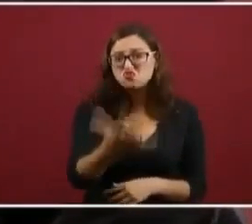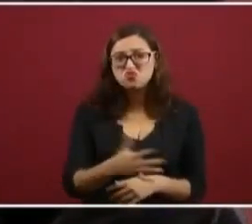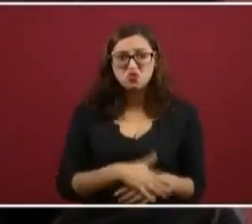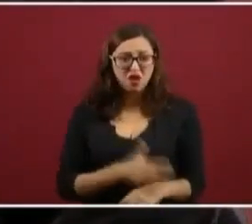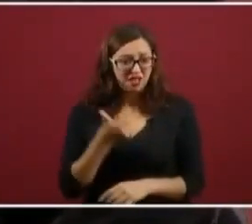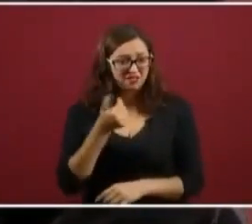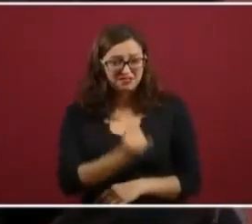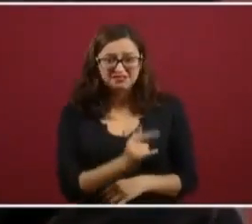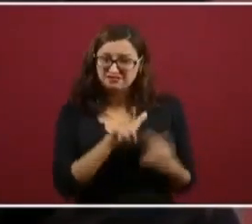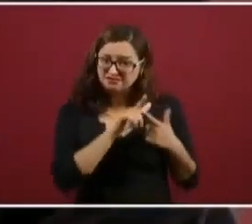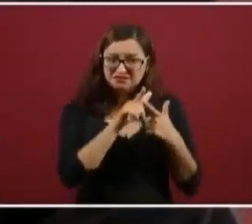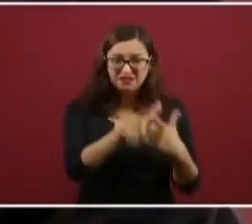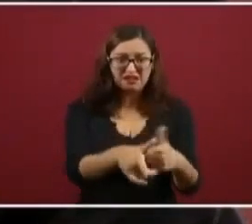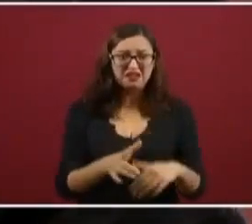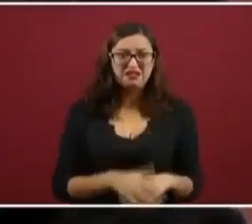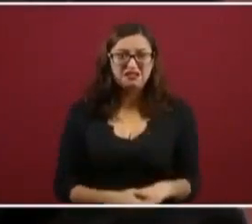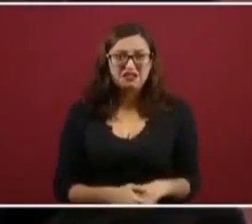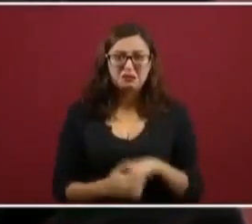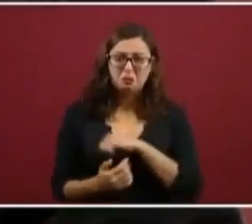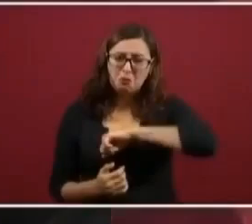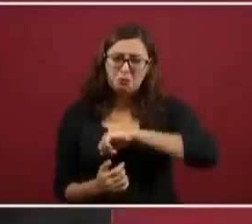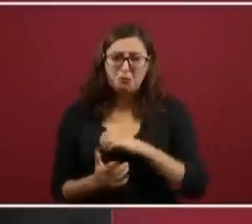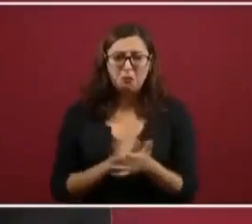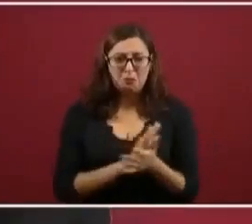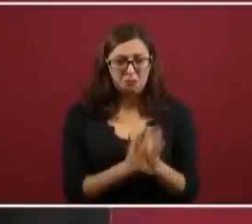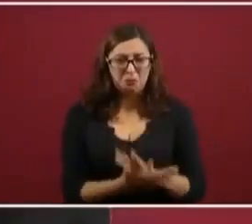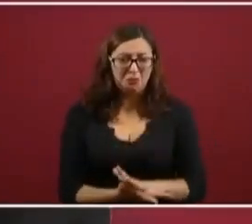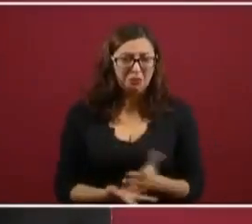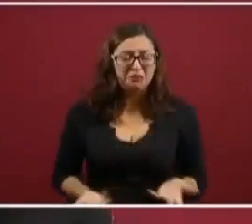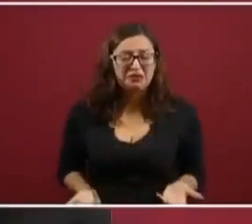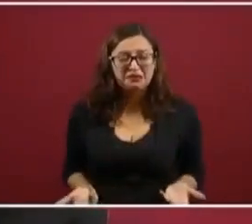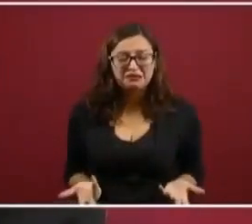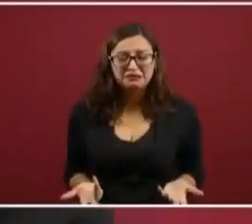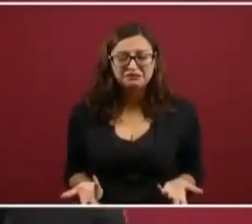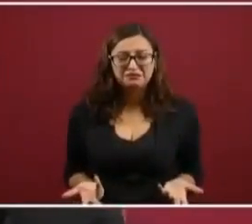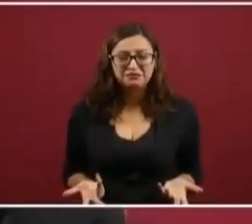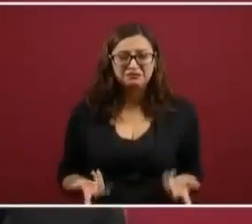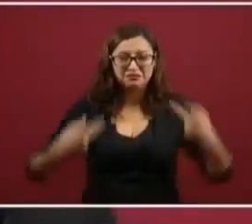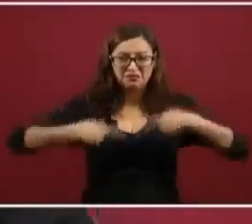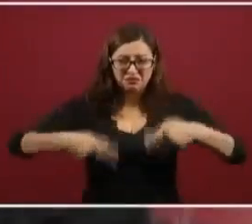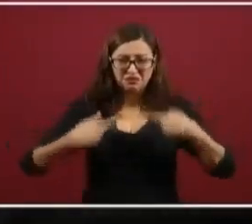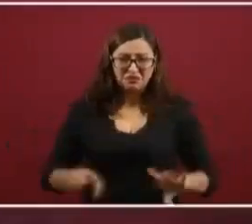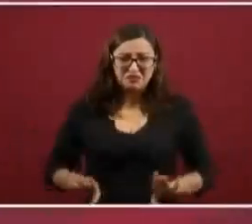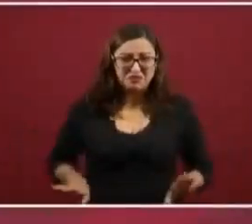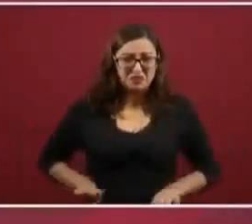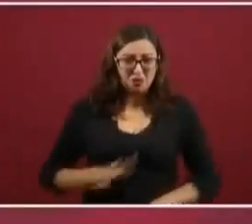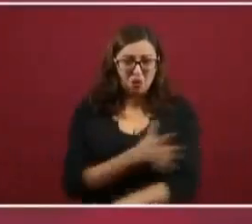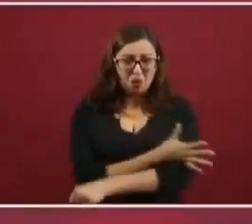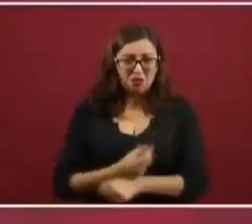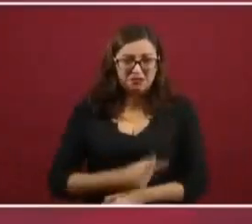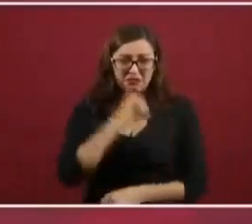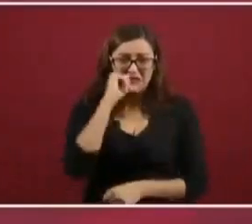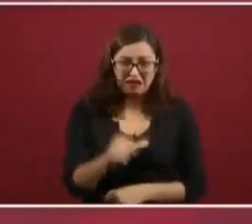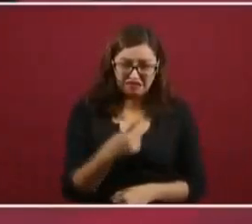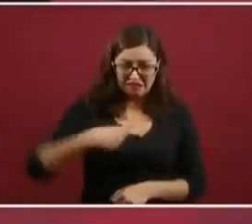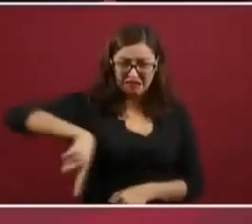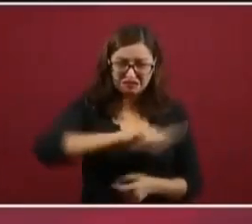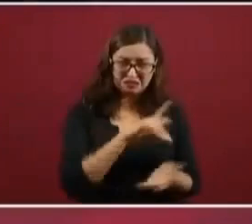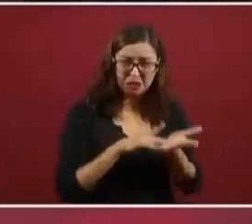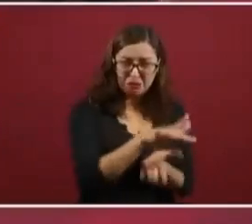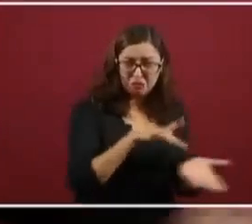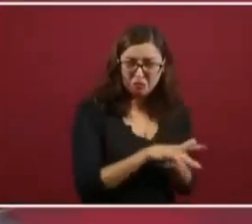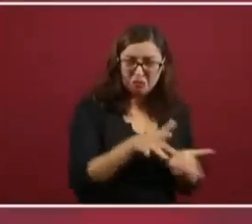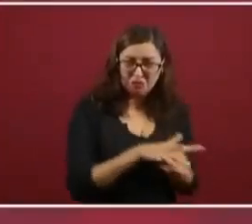corruptos a traficantes de influencia a gente deshonesta mientras